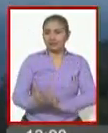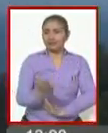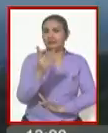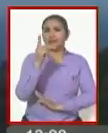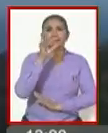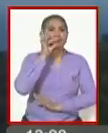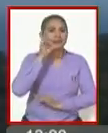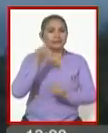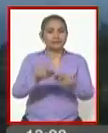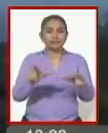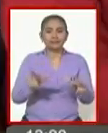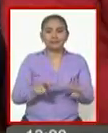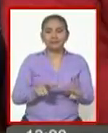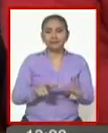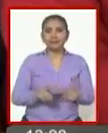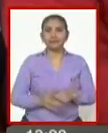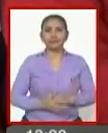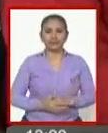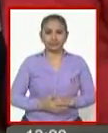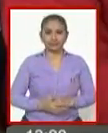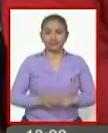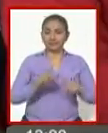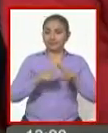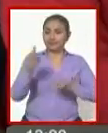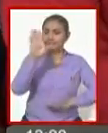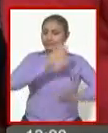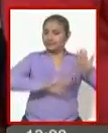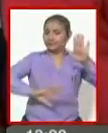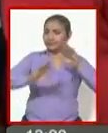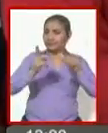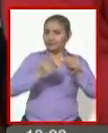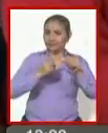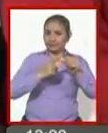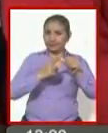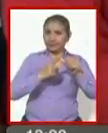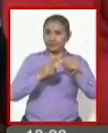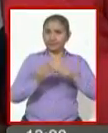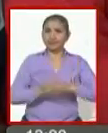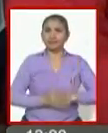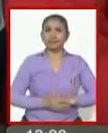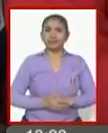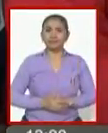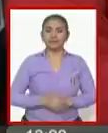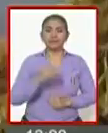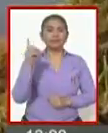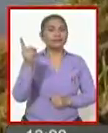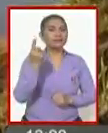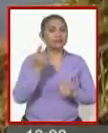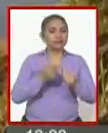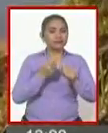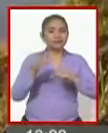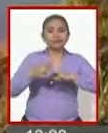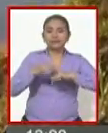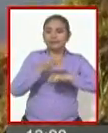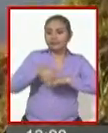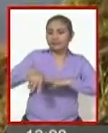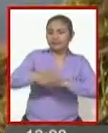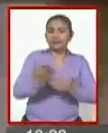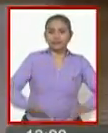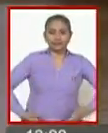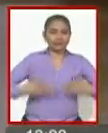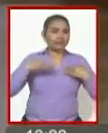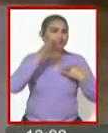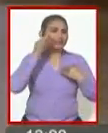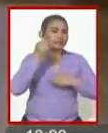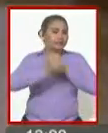presencia en el técnico hubiéramos querido hacerlo pero la preocupación principal es uno el avasallamiento del tipnis ahí viven indígenas